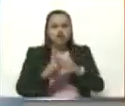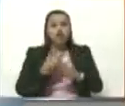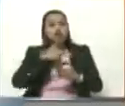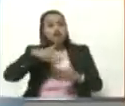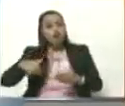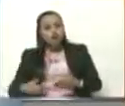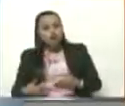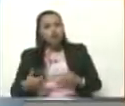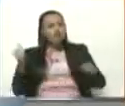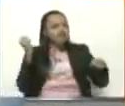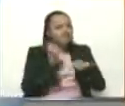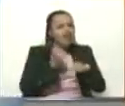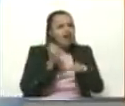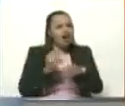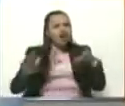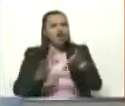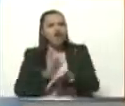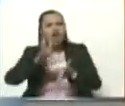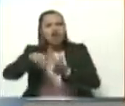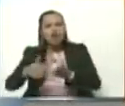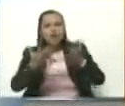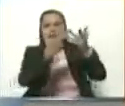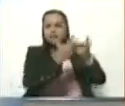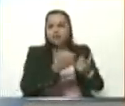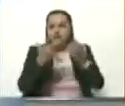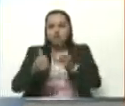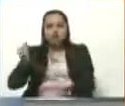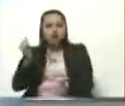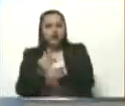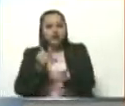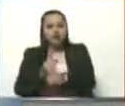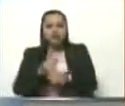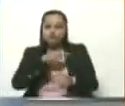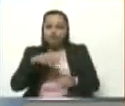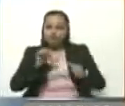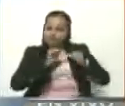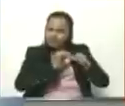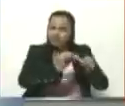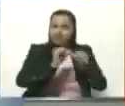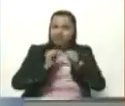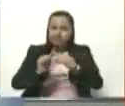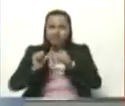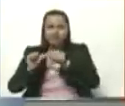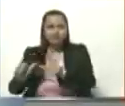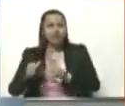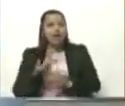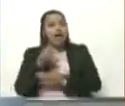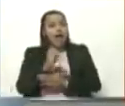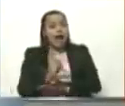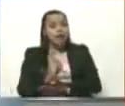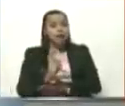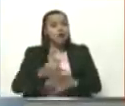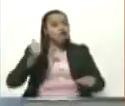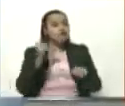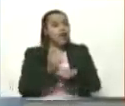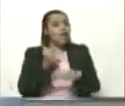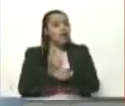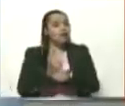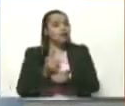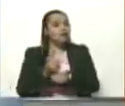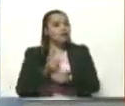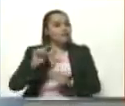la corrupción administrativa en todos los ámbitos ha continuado y fue una línea de acción